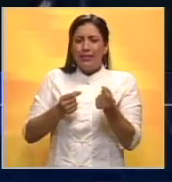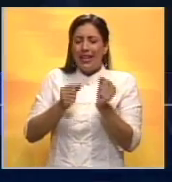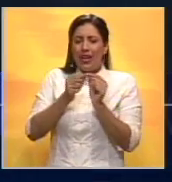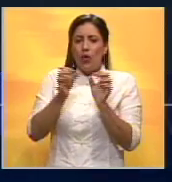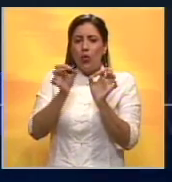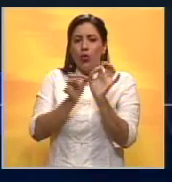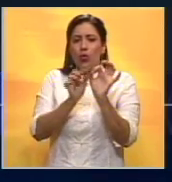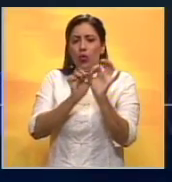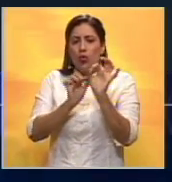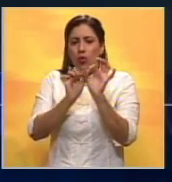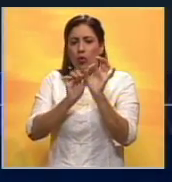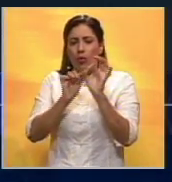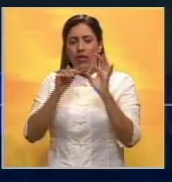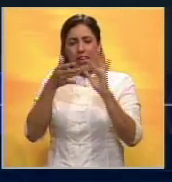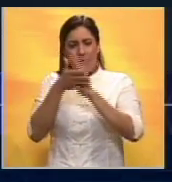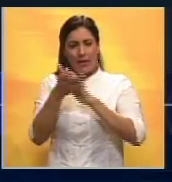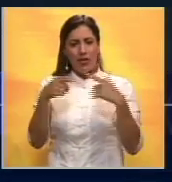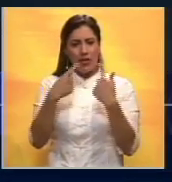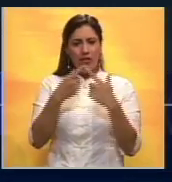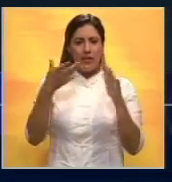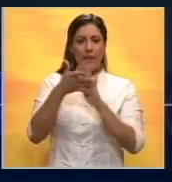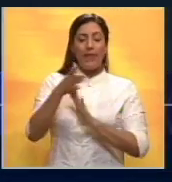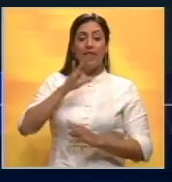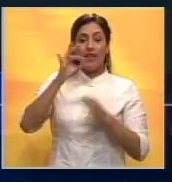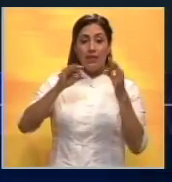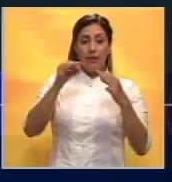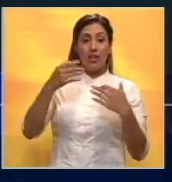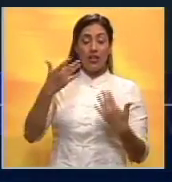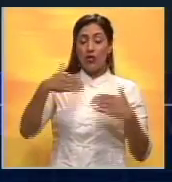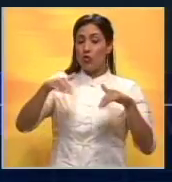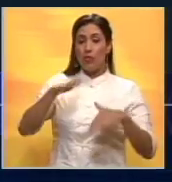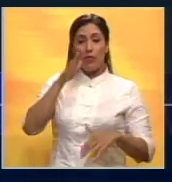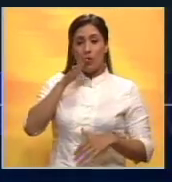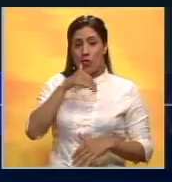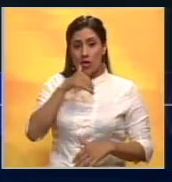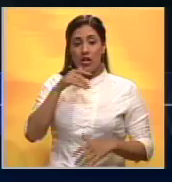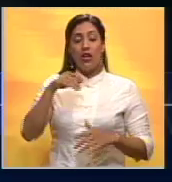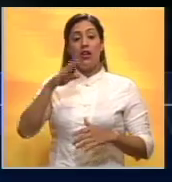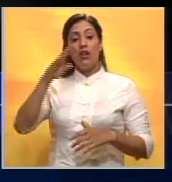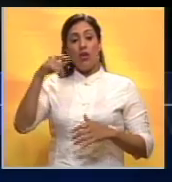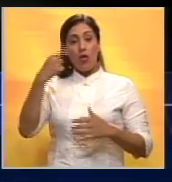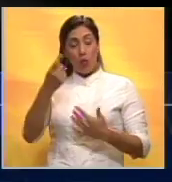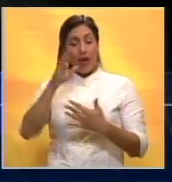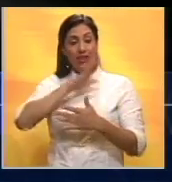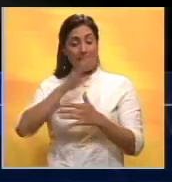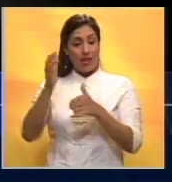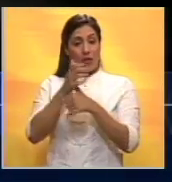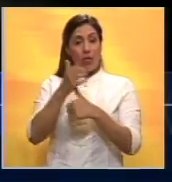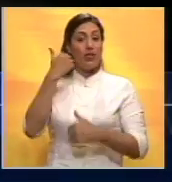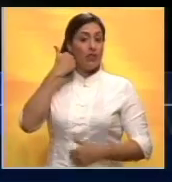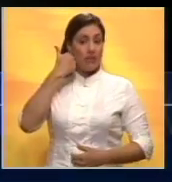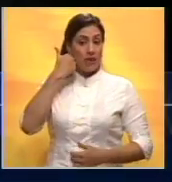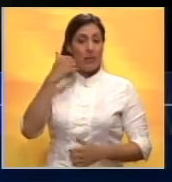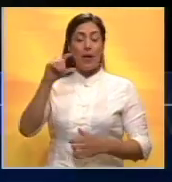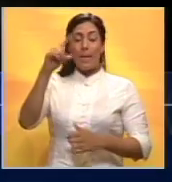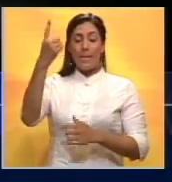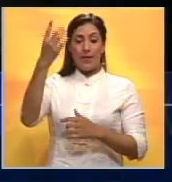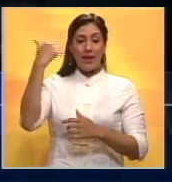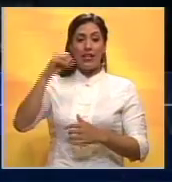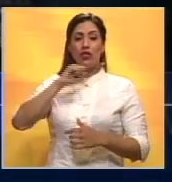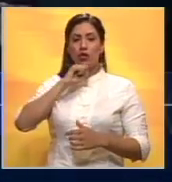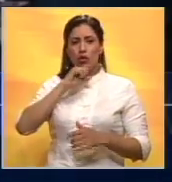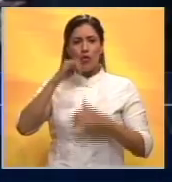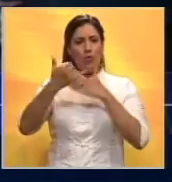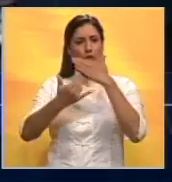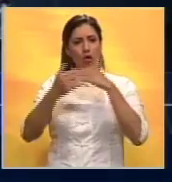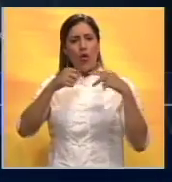tumor en el peritoneo Asimismo también expresó que no suspenderá su gira como ocurrió cuando le detectaron la enfermedad por primera vez ni sus